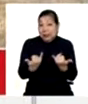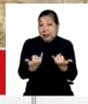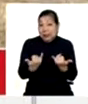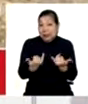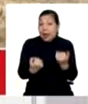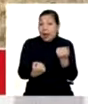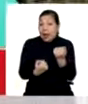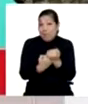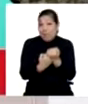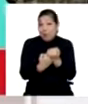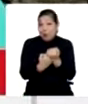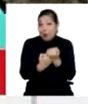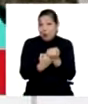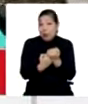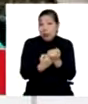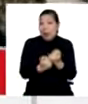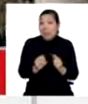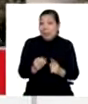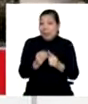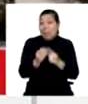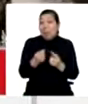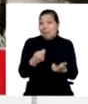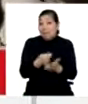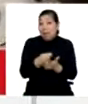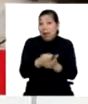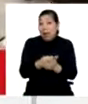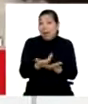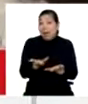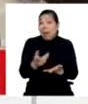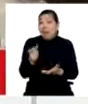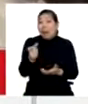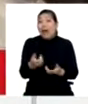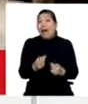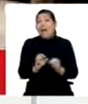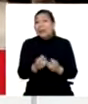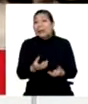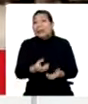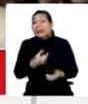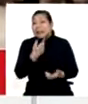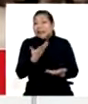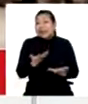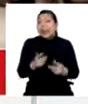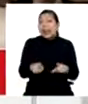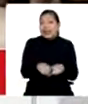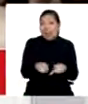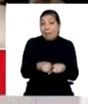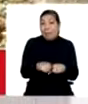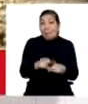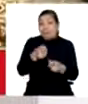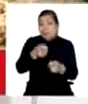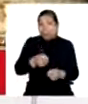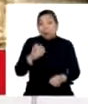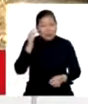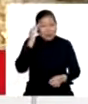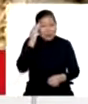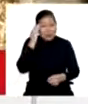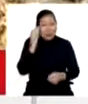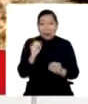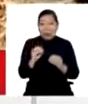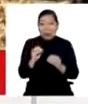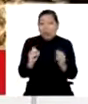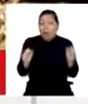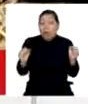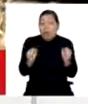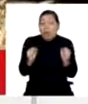este apoyo? Porque sabemos que son sus principales ingresos de sustento de estas familias, pero también a la par los agricultores son conscientes de que